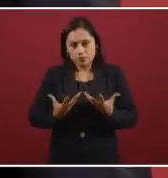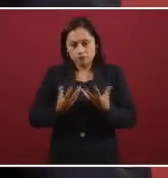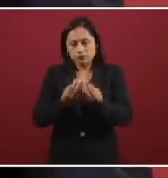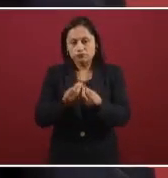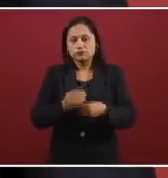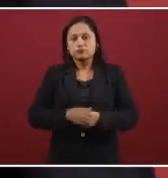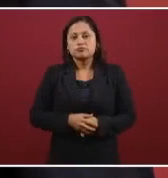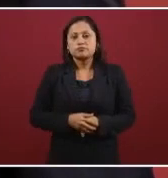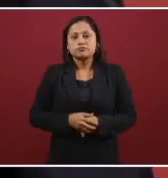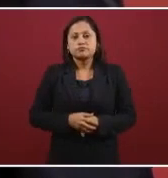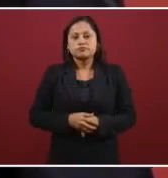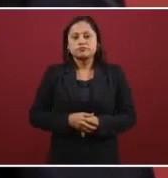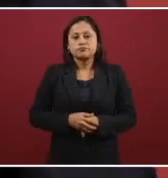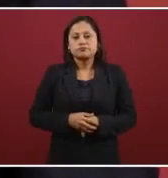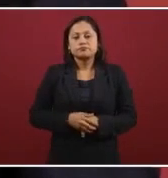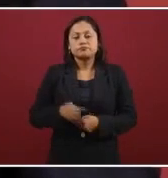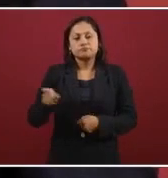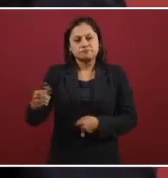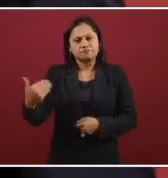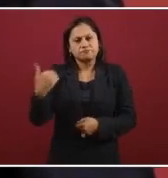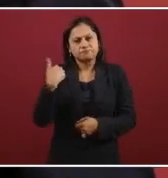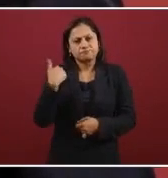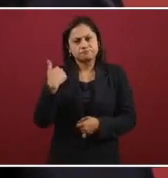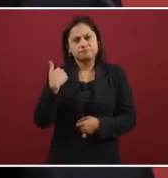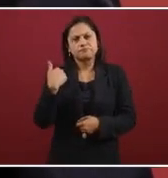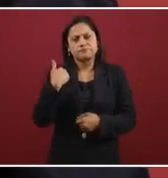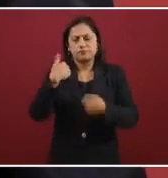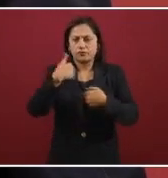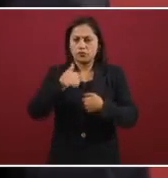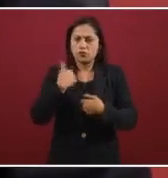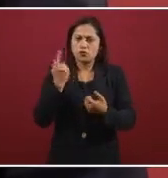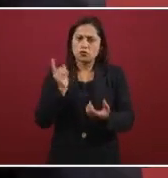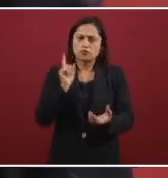yo participara como testigo,